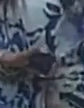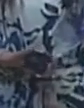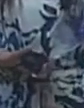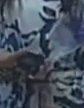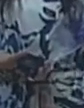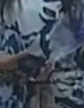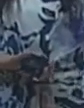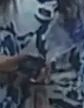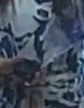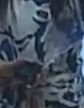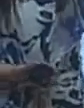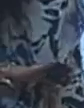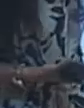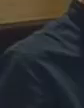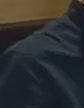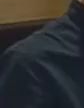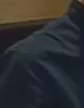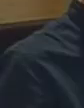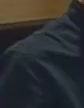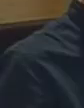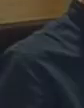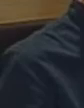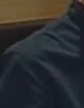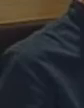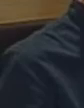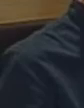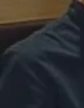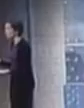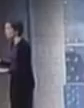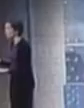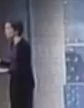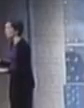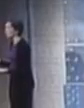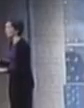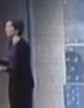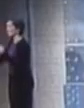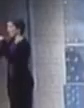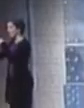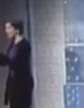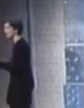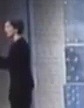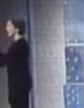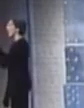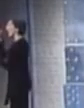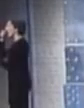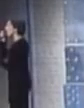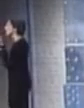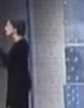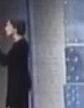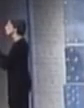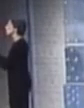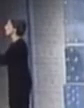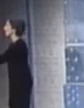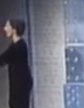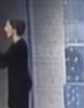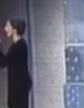oral es importantísima porque nos va a llevar precisamente a esa parte de ver cómo me estoy desarrollando también